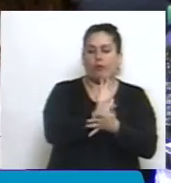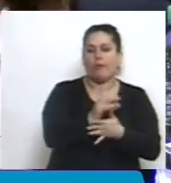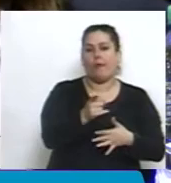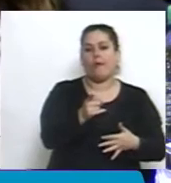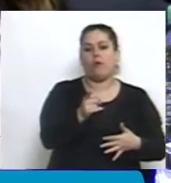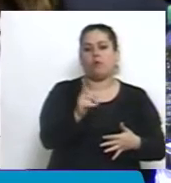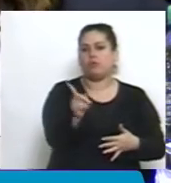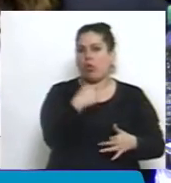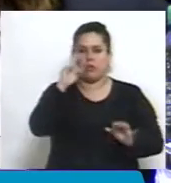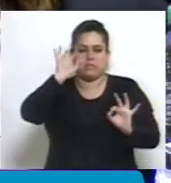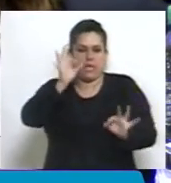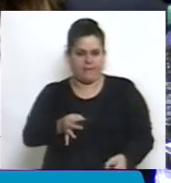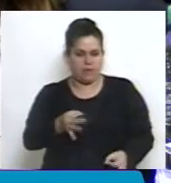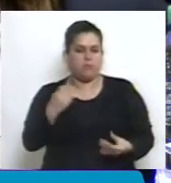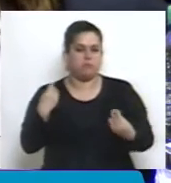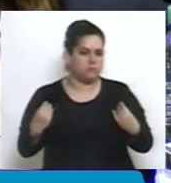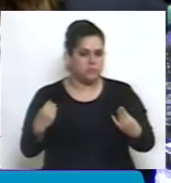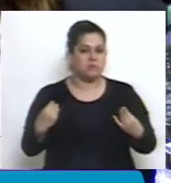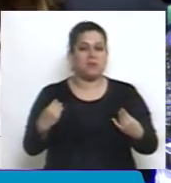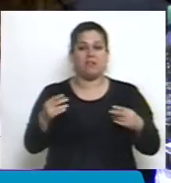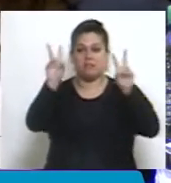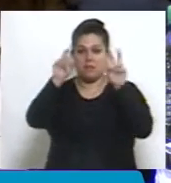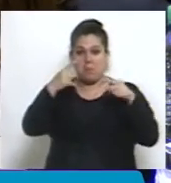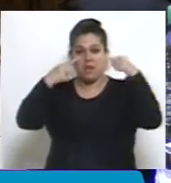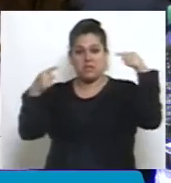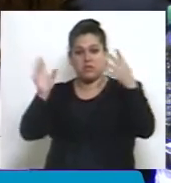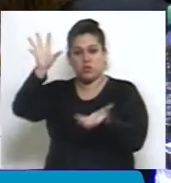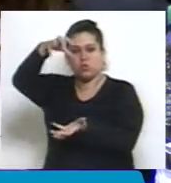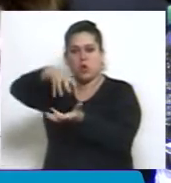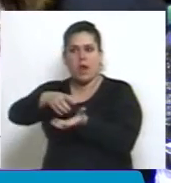todos sabemos, las cuestiones institucionales no